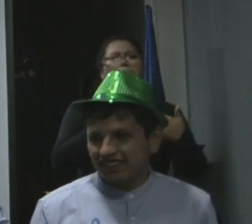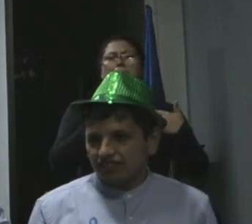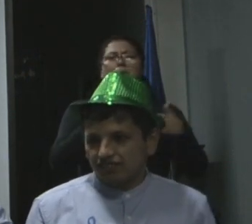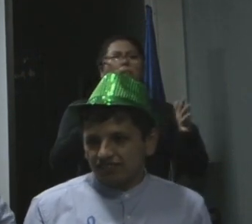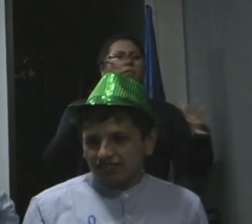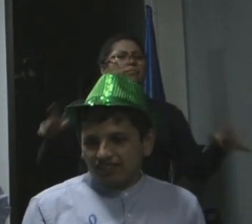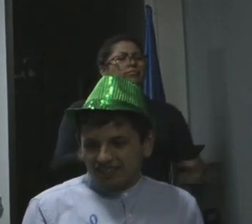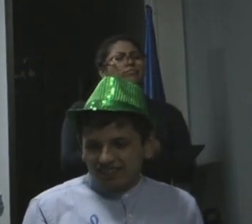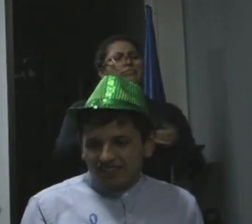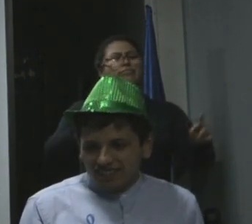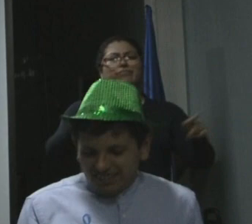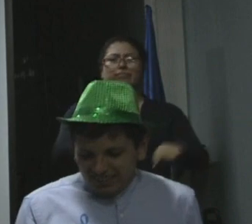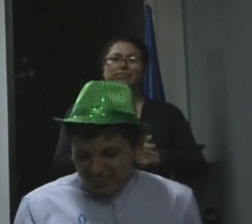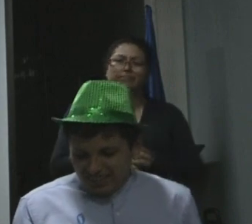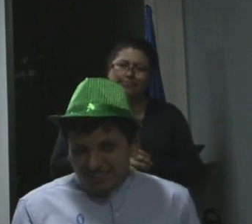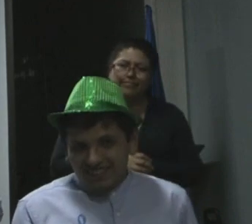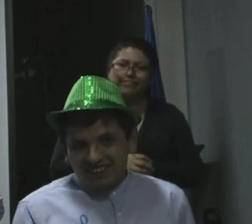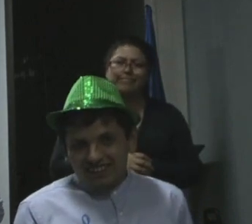Bueno,